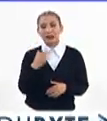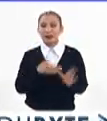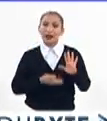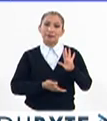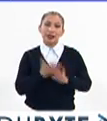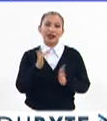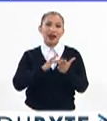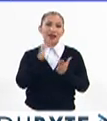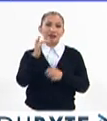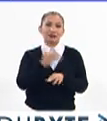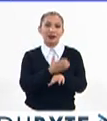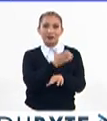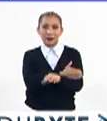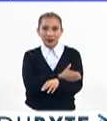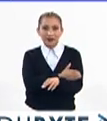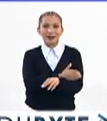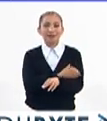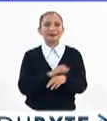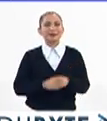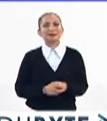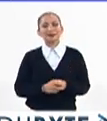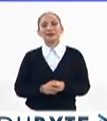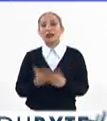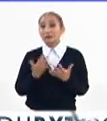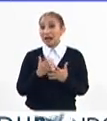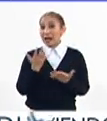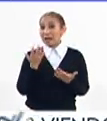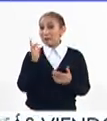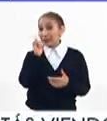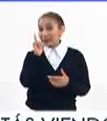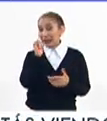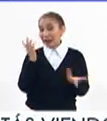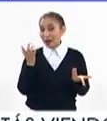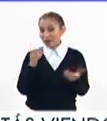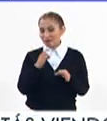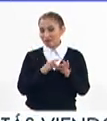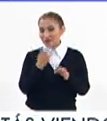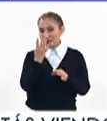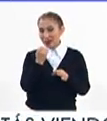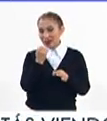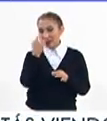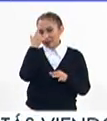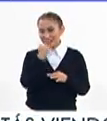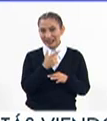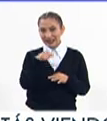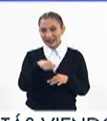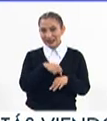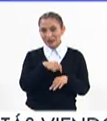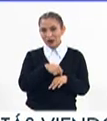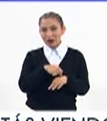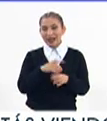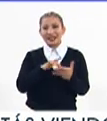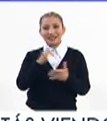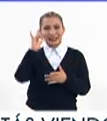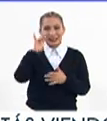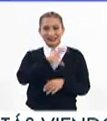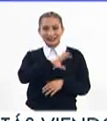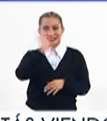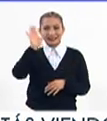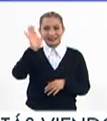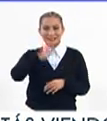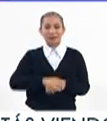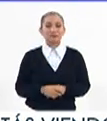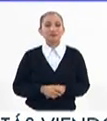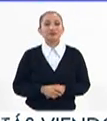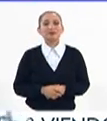nos vamos, gracias por habernos acompañado. Lo espero el día de mañana en punto de las 21 horas 9 de la noche, tiempo del centro. Gracias, Gris, un